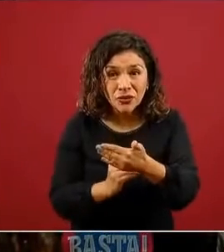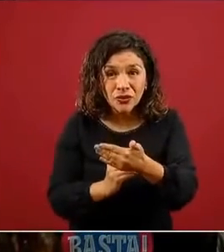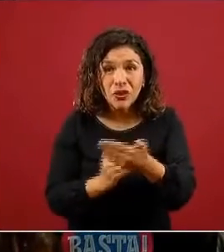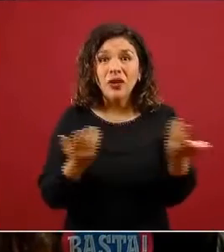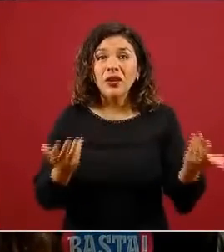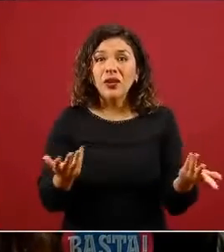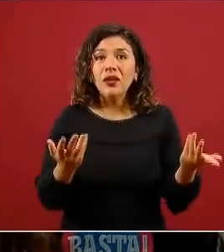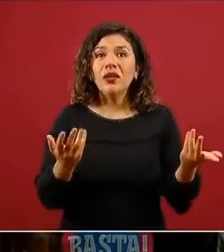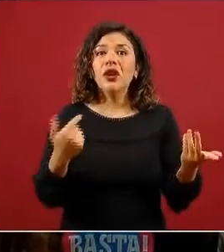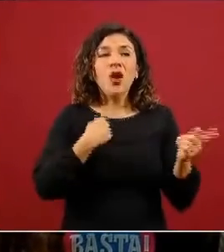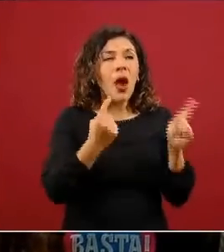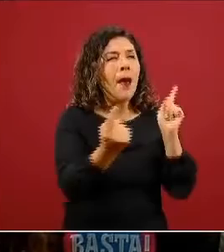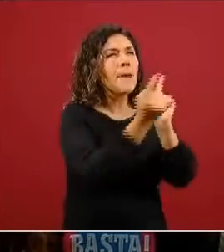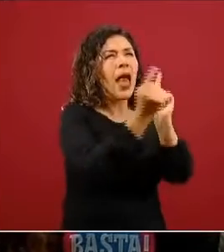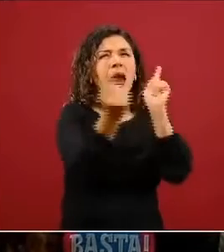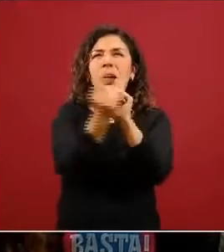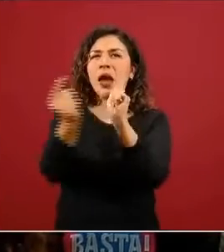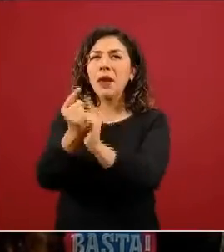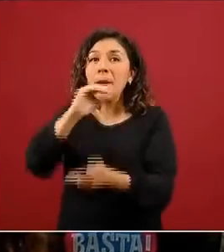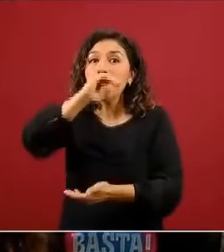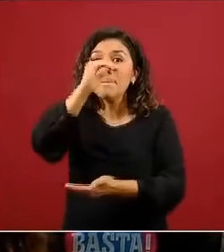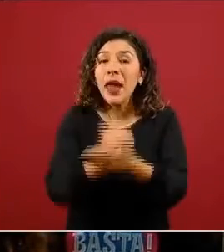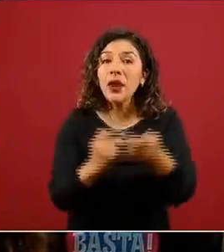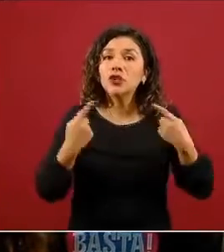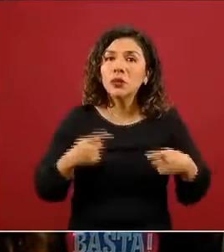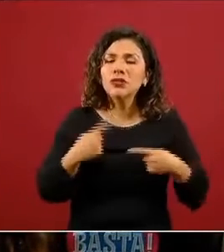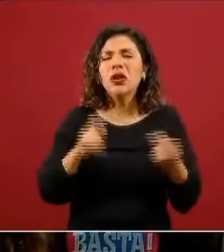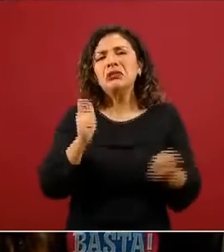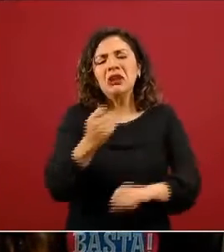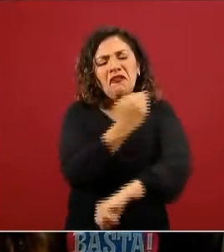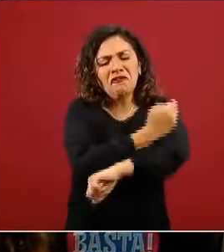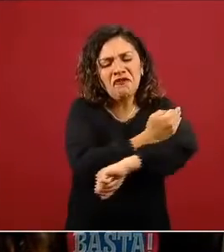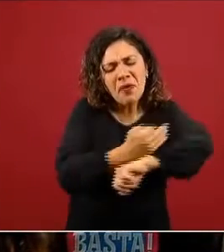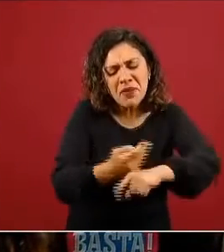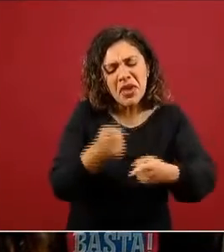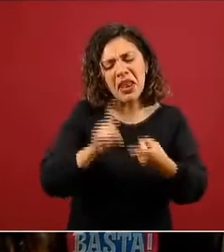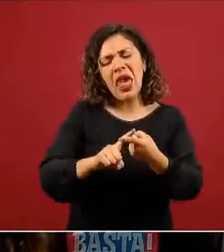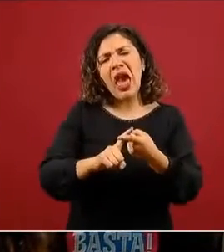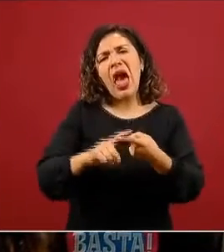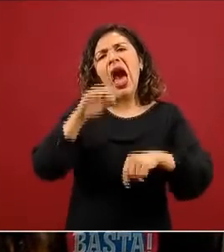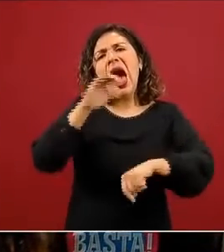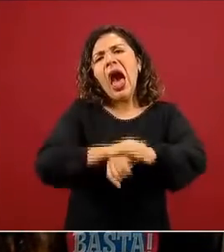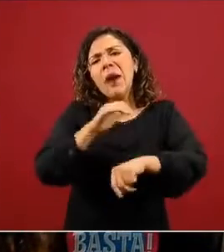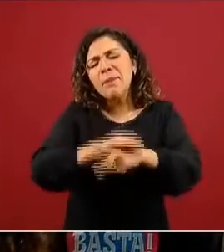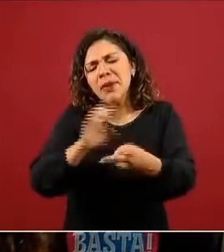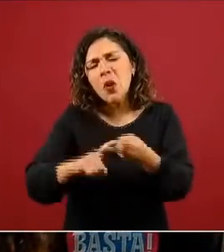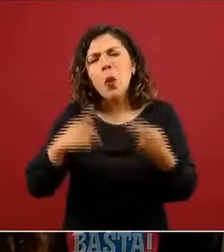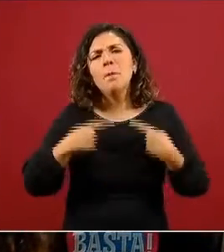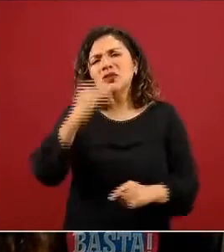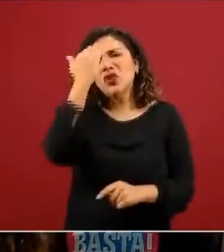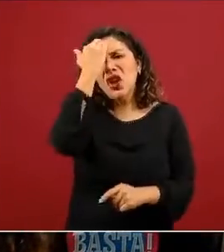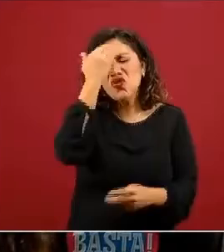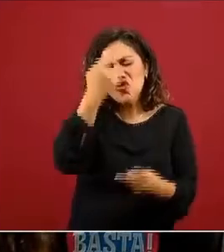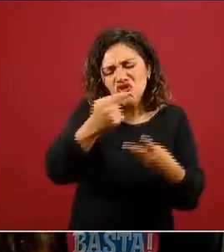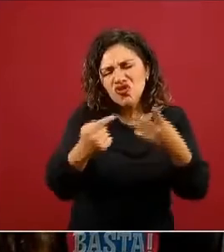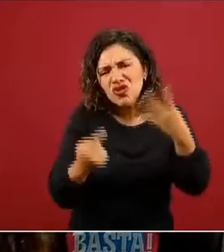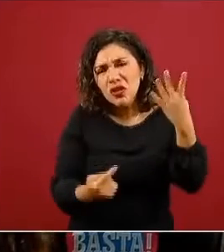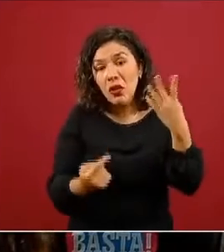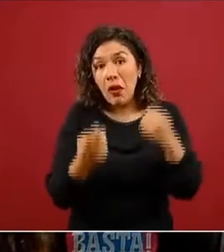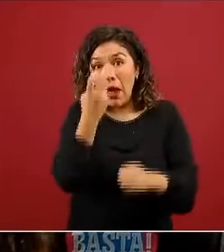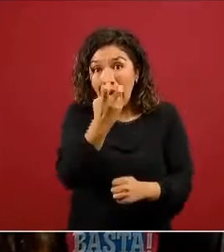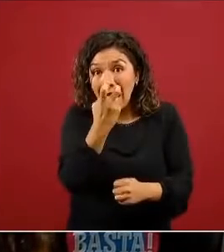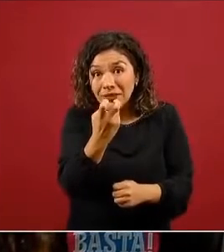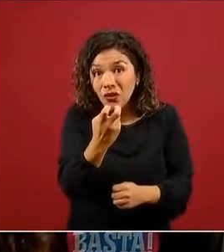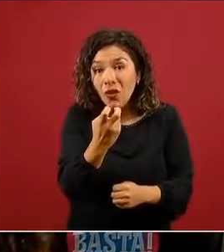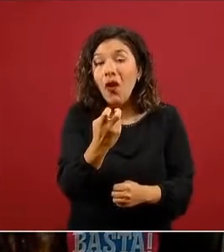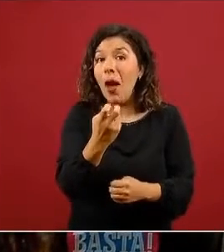esté en nuestro encuentro diario, ya familiares o ya conocidas y conocidos,